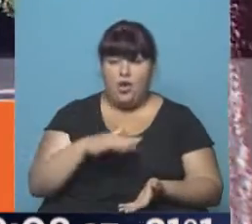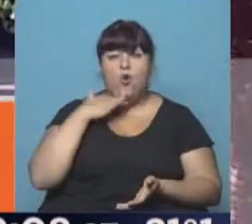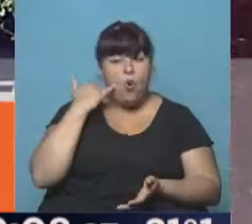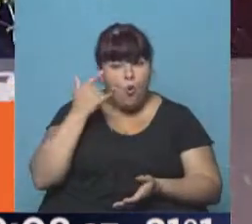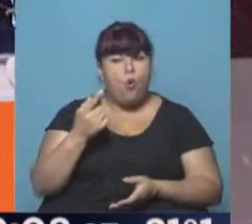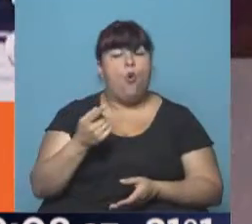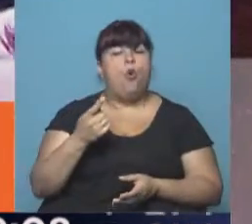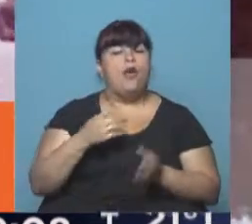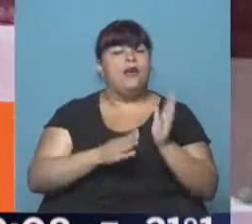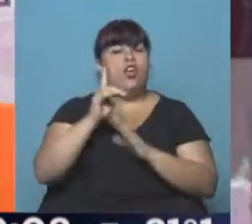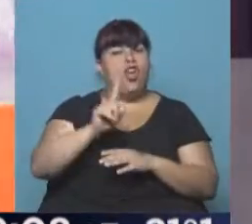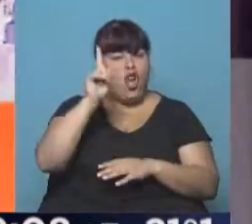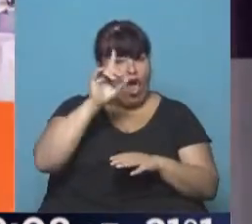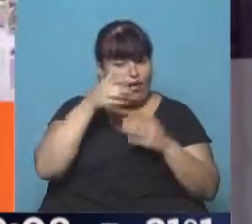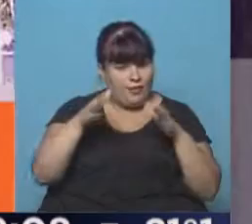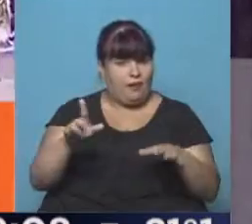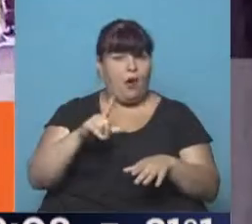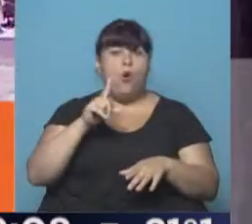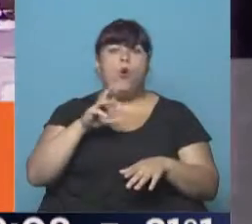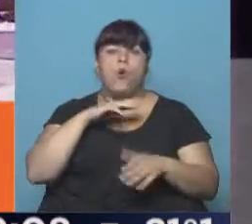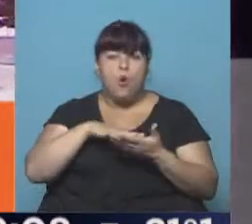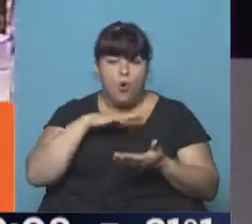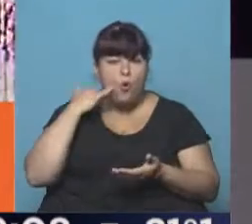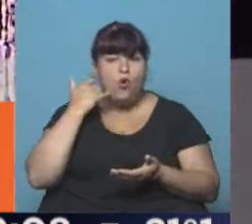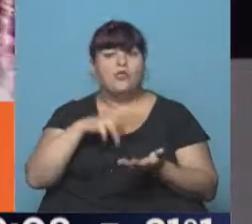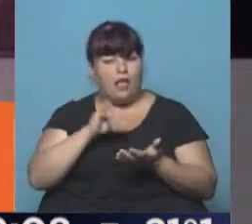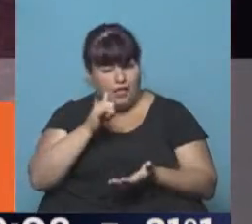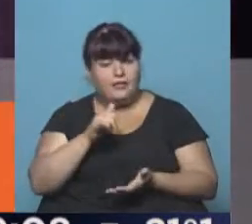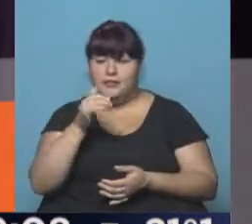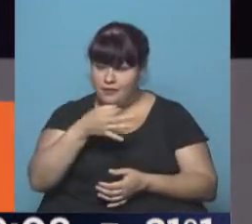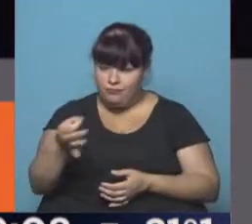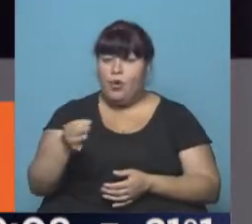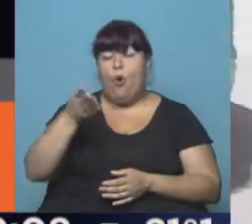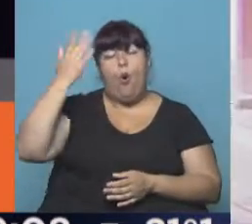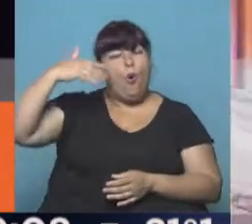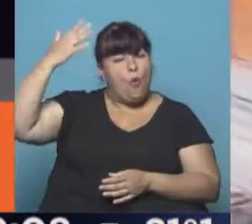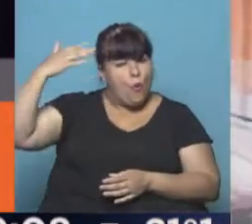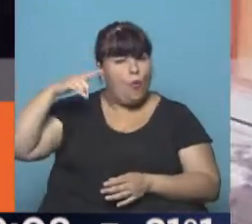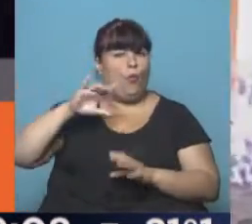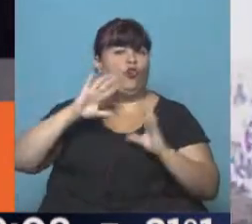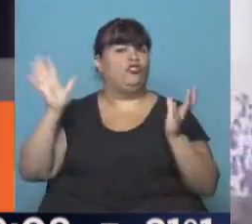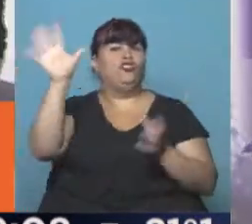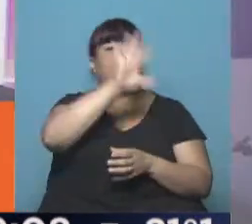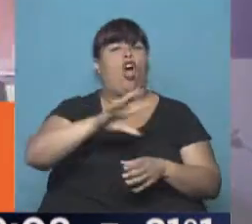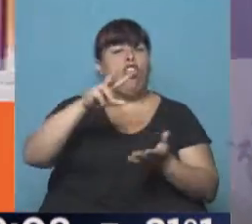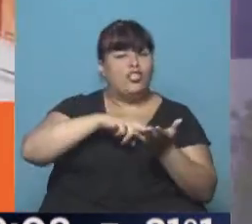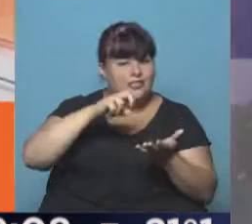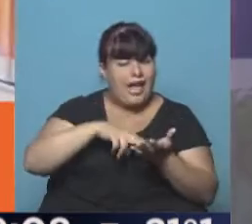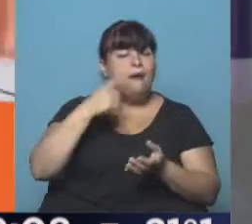ha sido el pórtico norte. Jujuy es Salta, claro. Sí, sí, sí. Bueno, en aquel entonces era todo Salta y